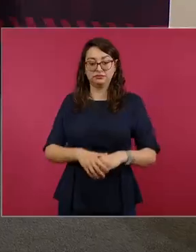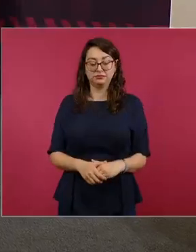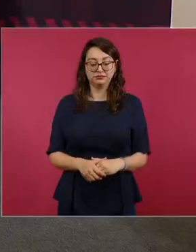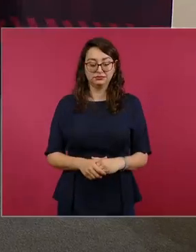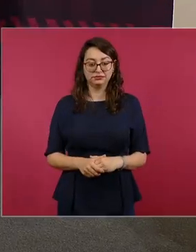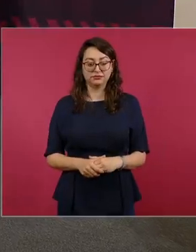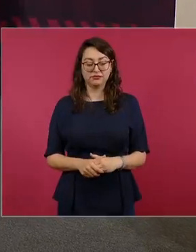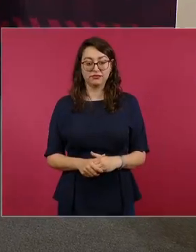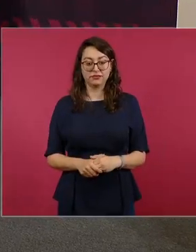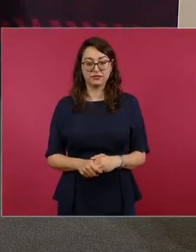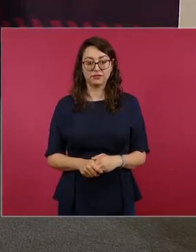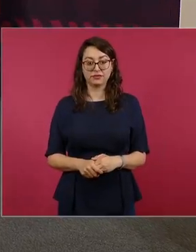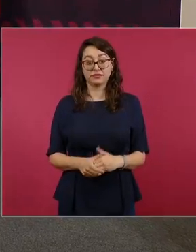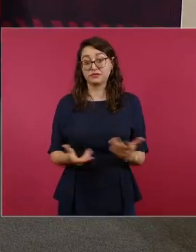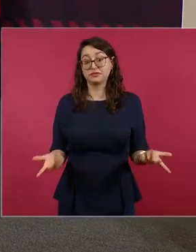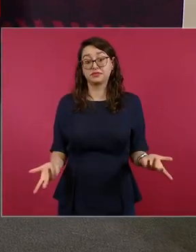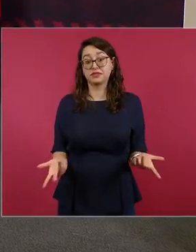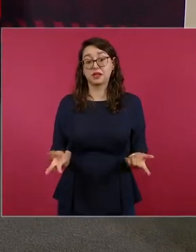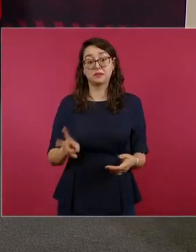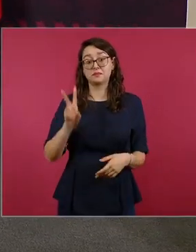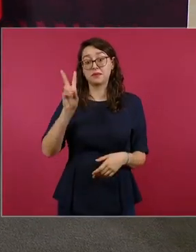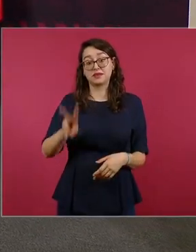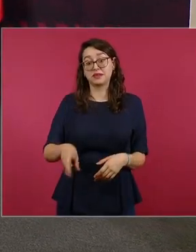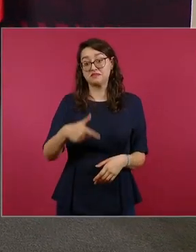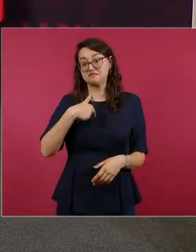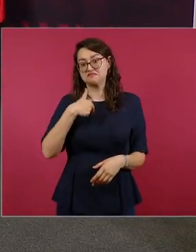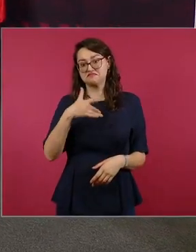a mí me quedan dos meses